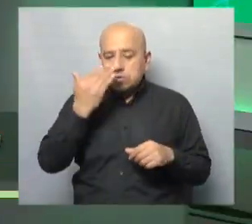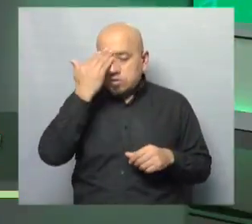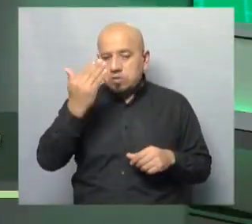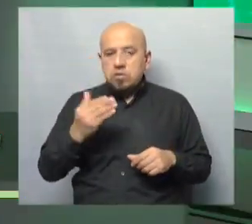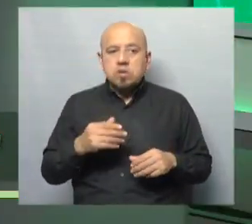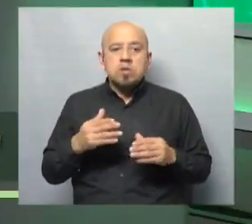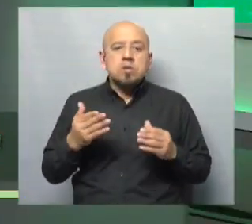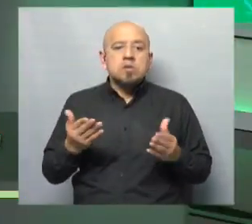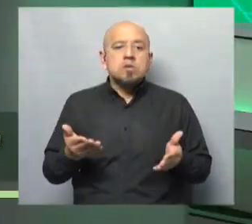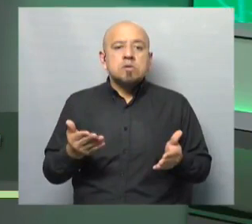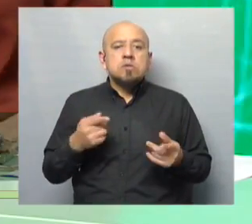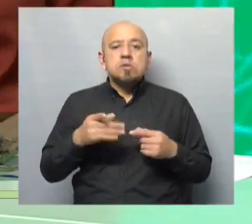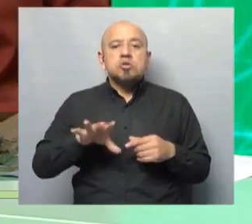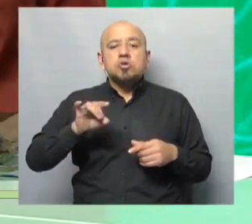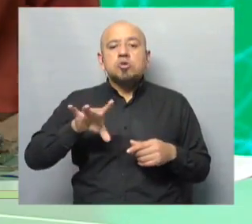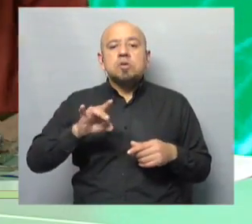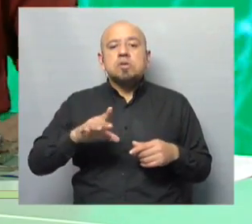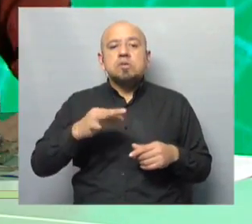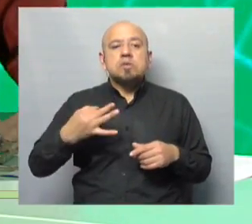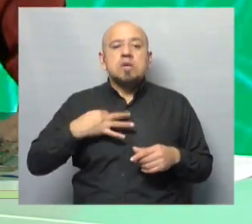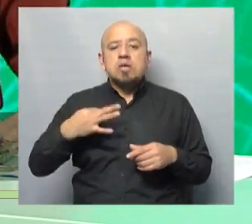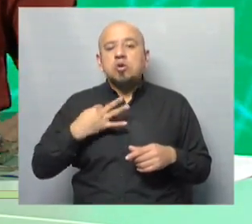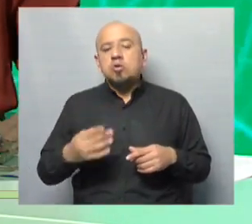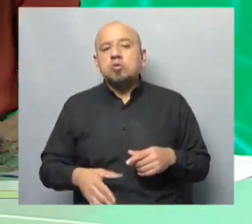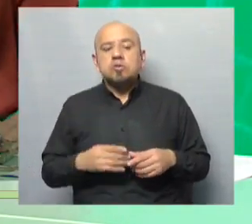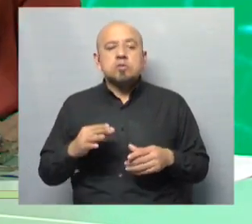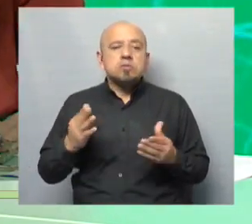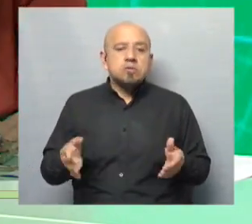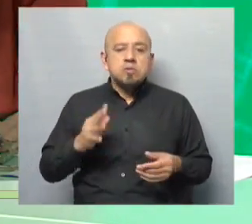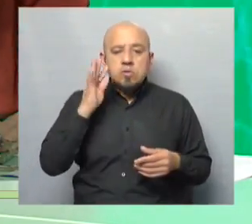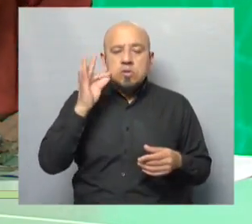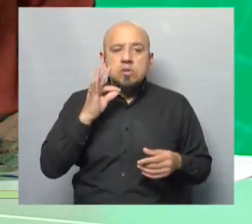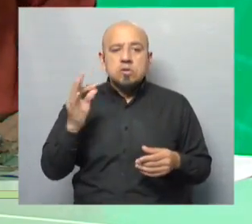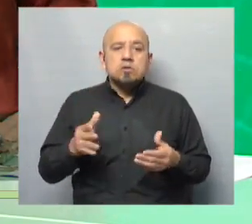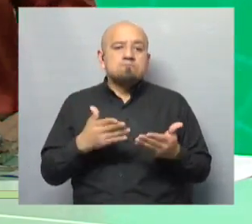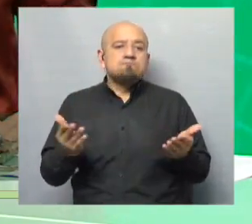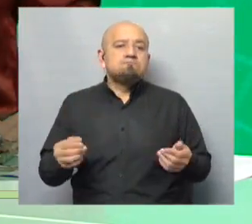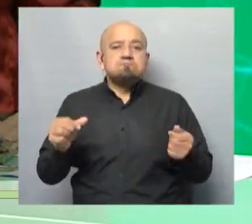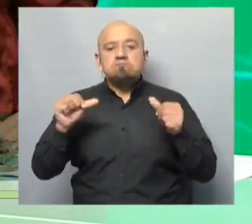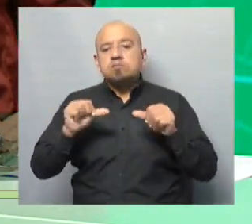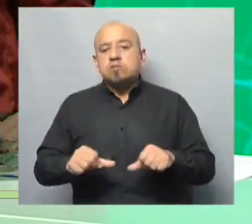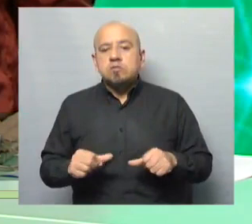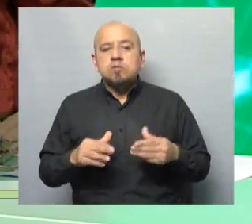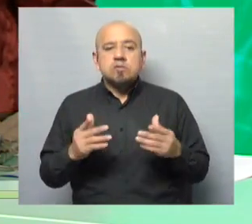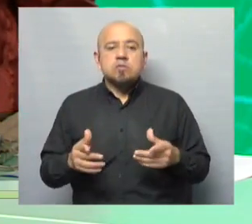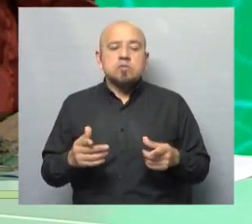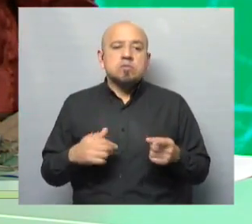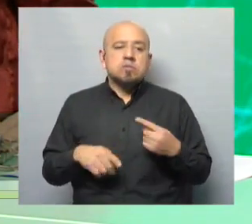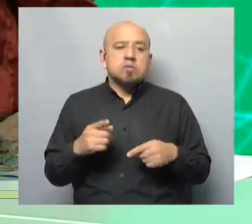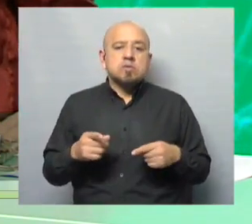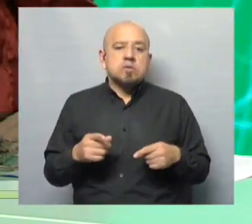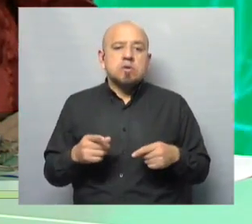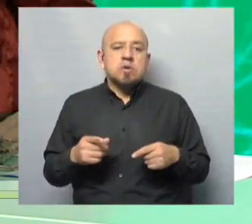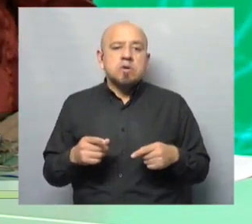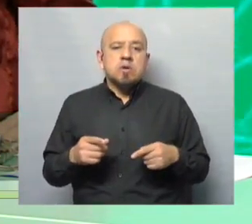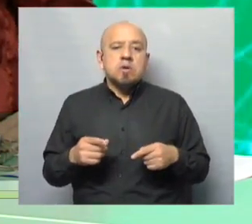se perdió en esos 15 años la oportunidad de avanzar en esa dirección entre otras reducir estos criterios